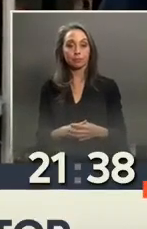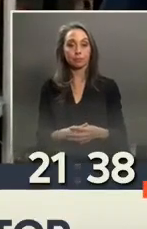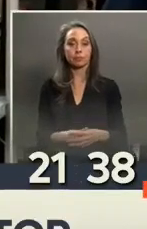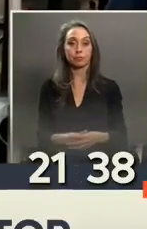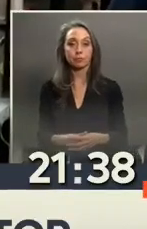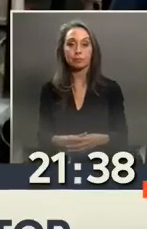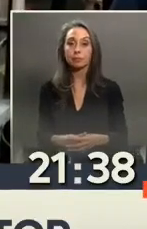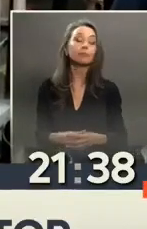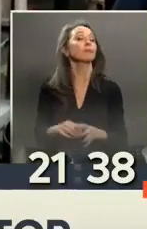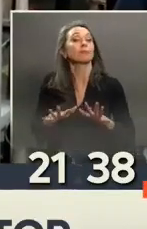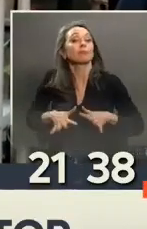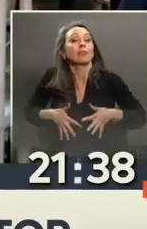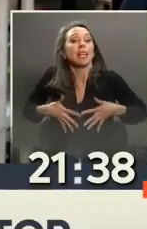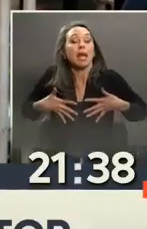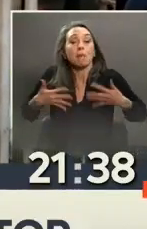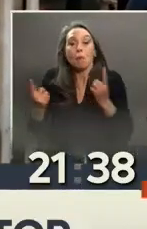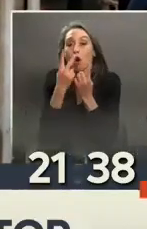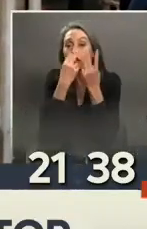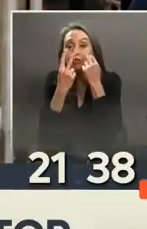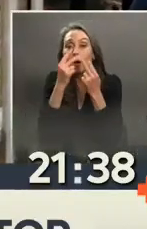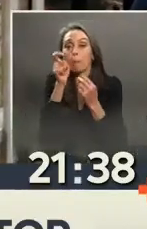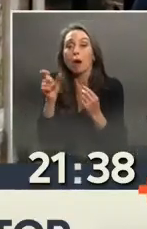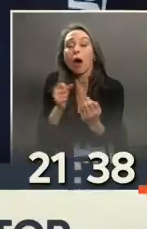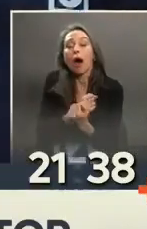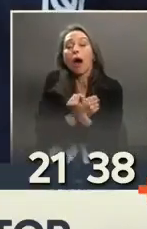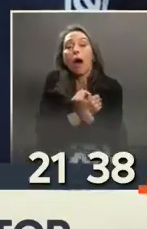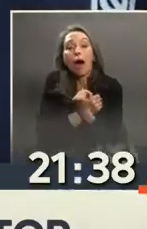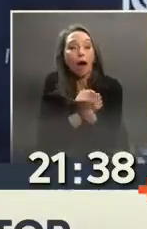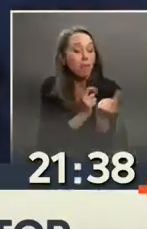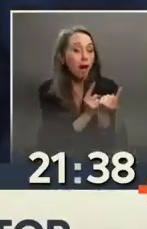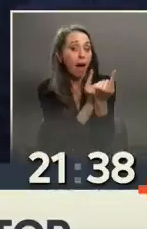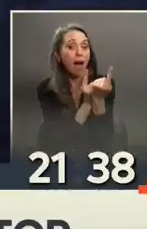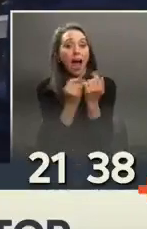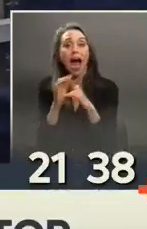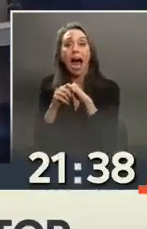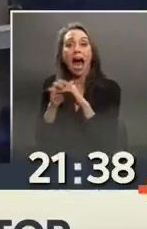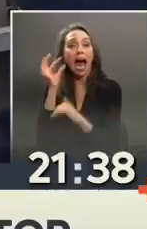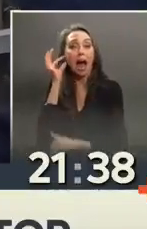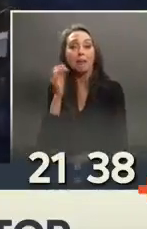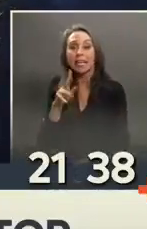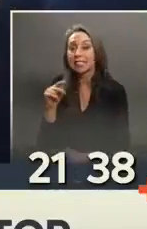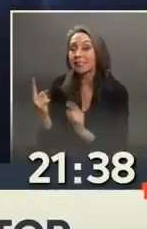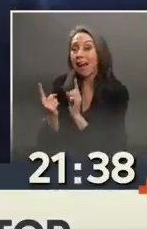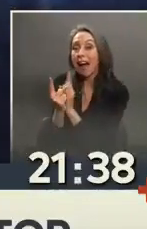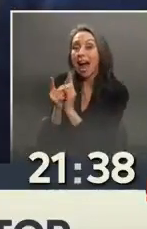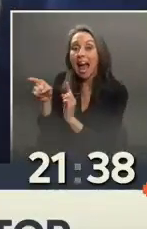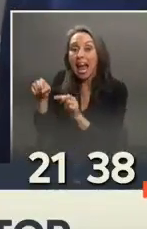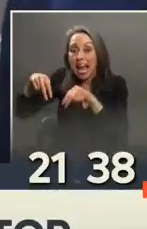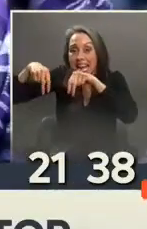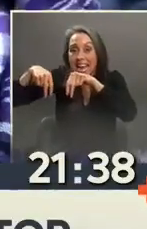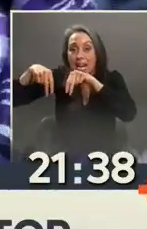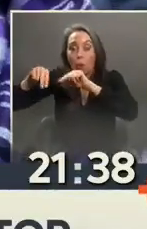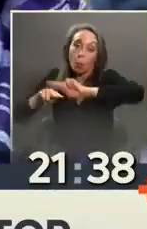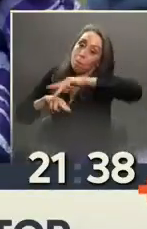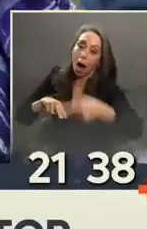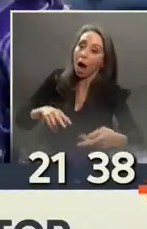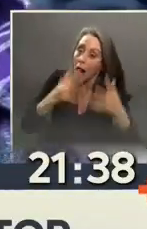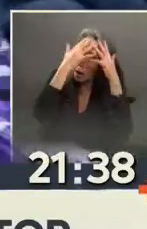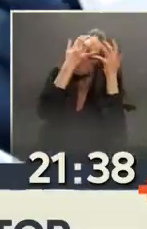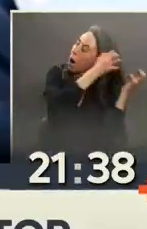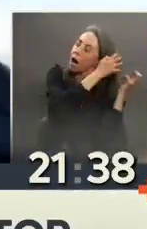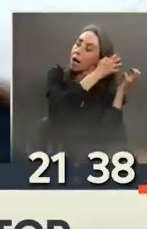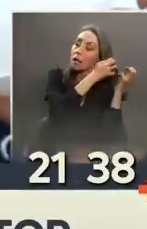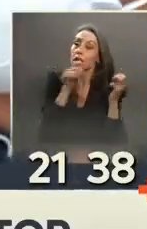la emoción es por encontrarse con quienes ama y sobre todo con su amiga cristina aquí estuve ese día del accidente y que sin tener